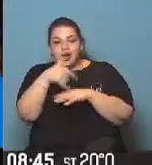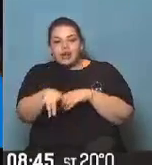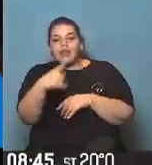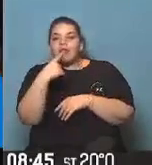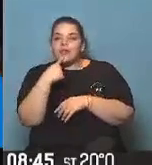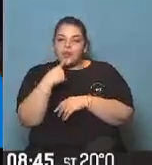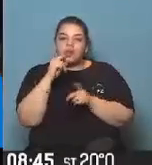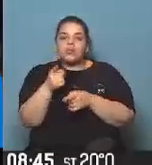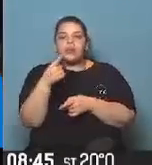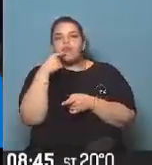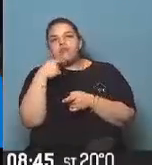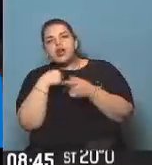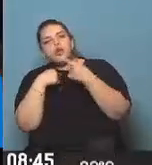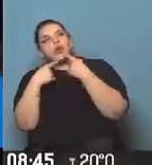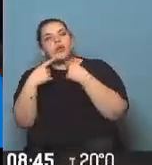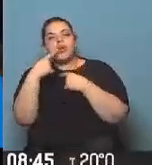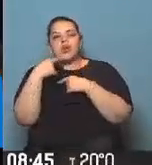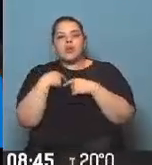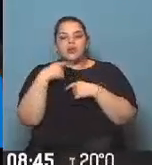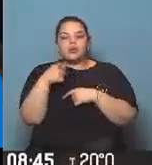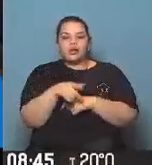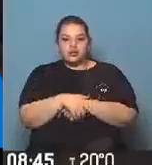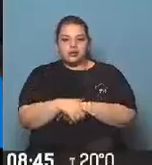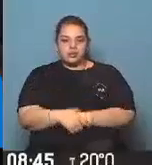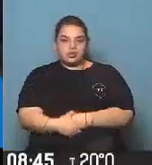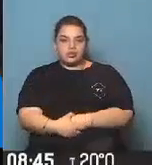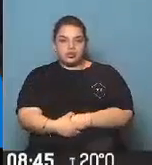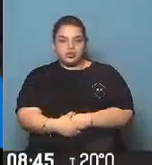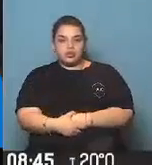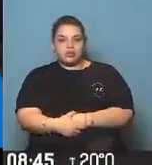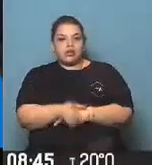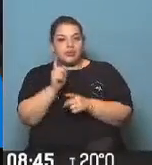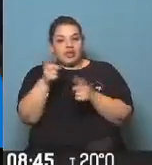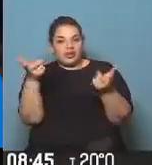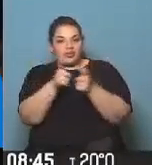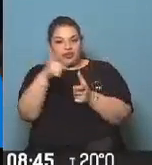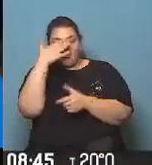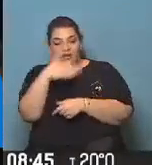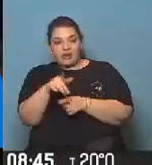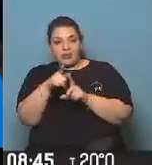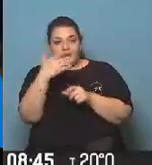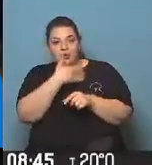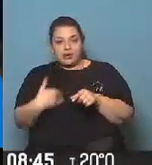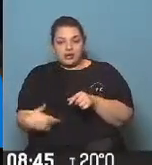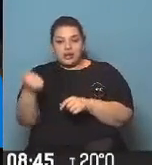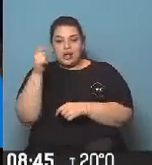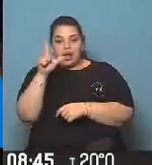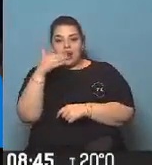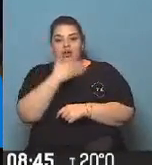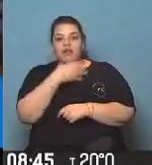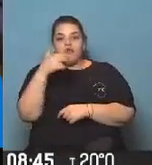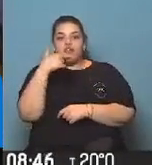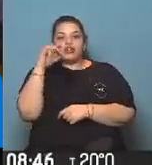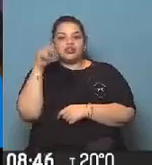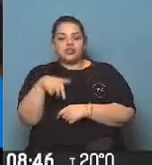dudas y las preguntas que se habían generado en muchos, la reunión final que el presidente Alfonsín mantiene con Aldo Rico en